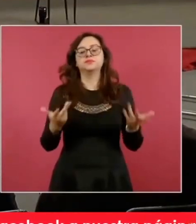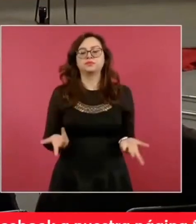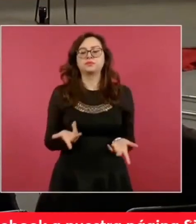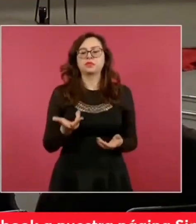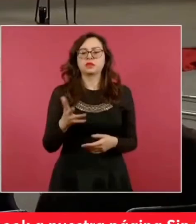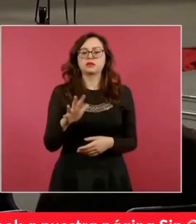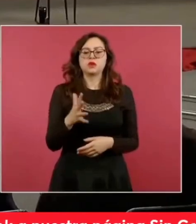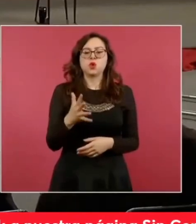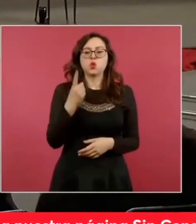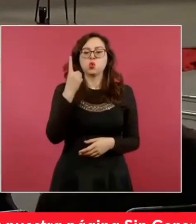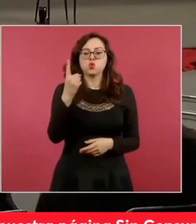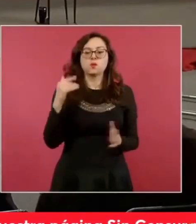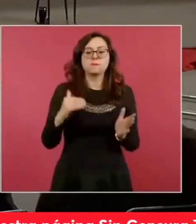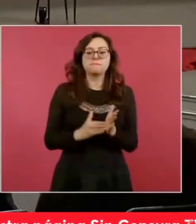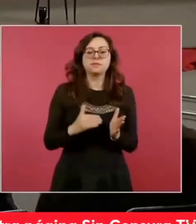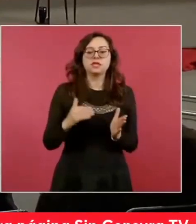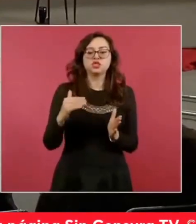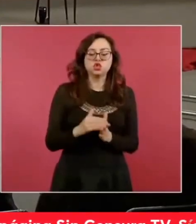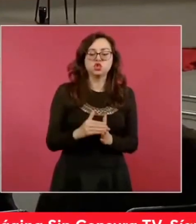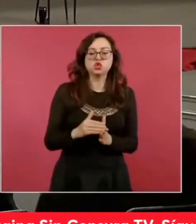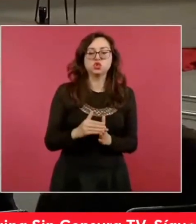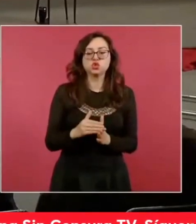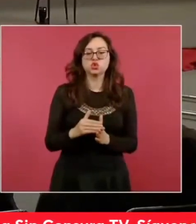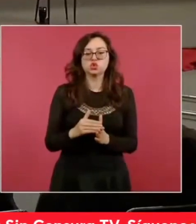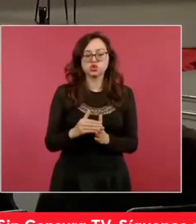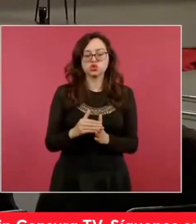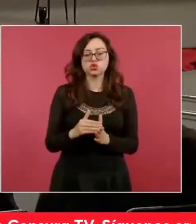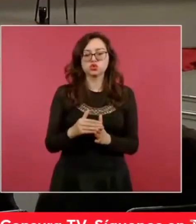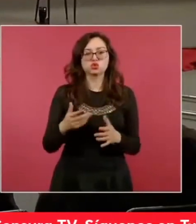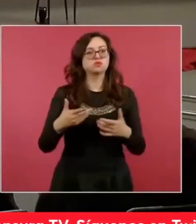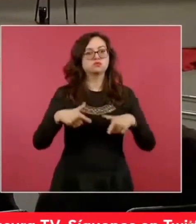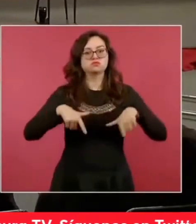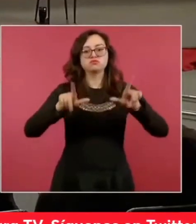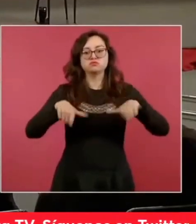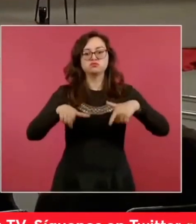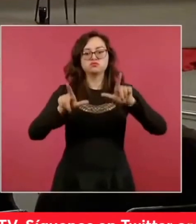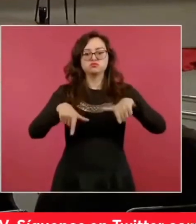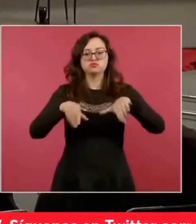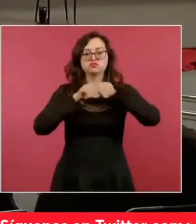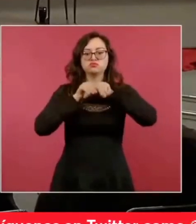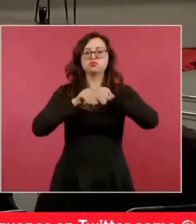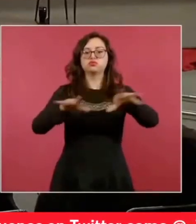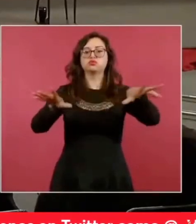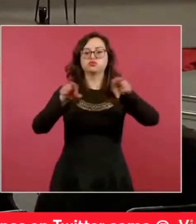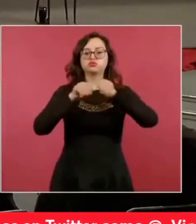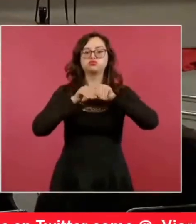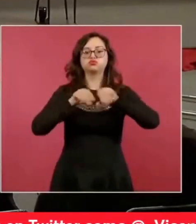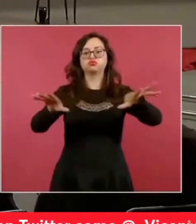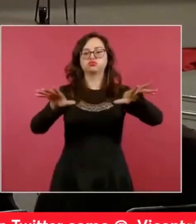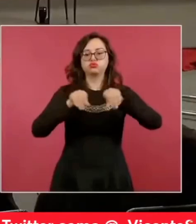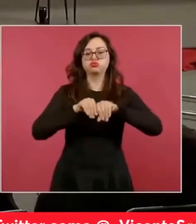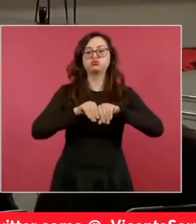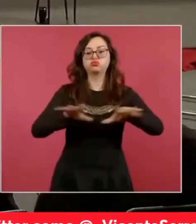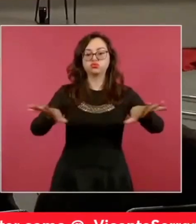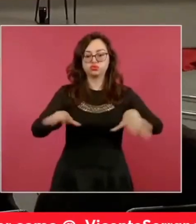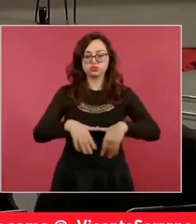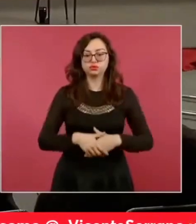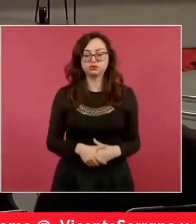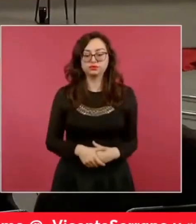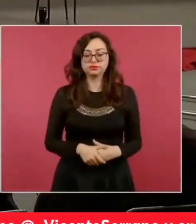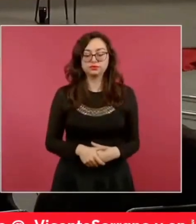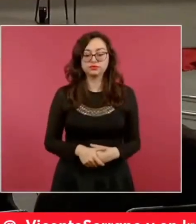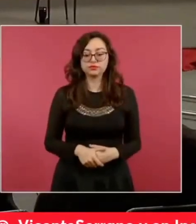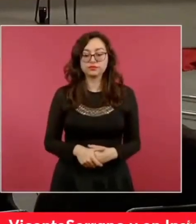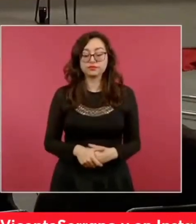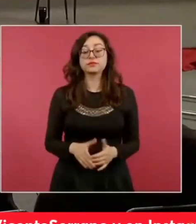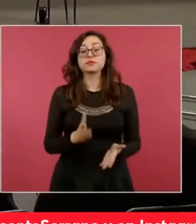más o menos de 1,000,000 de impresiones, de 1,000,000 de visitas a este tipo de anuncios. A esto